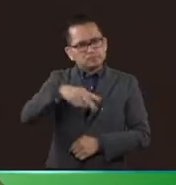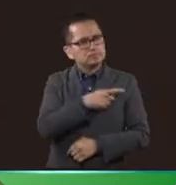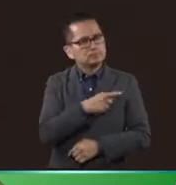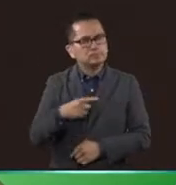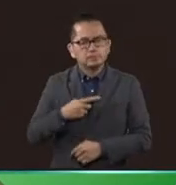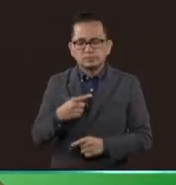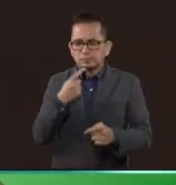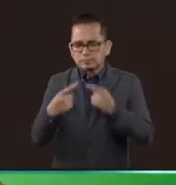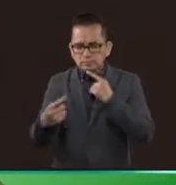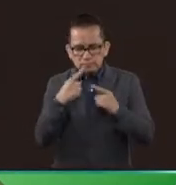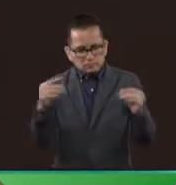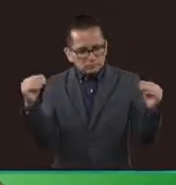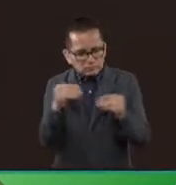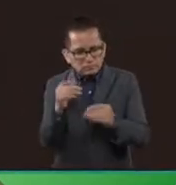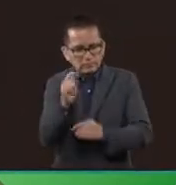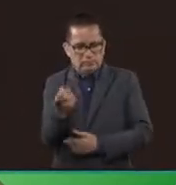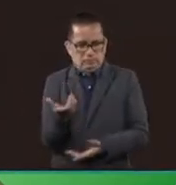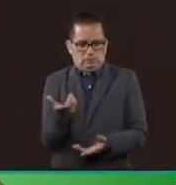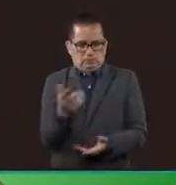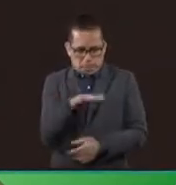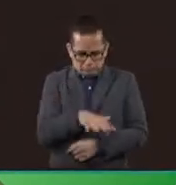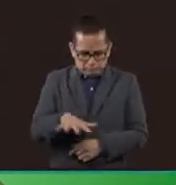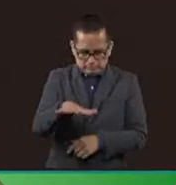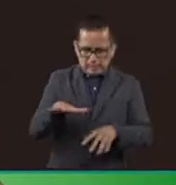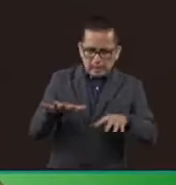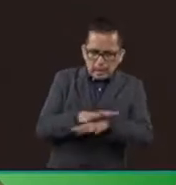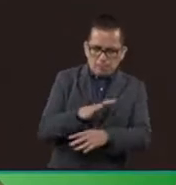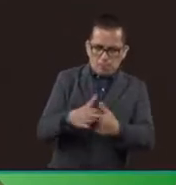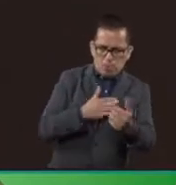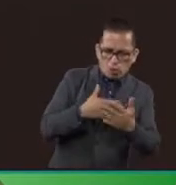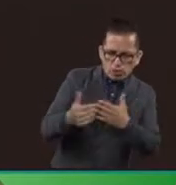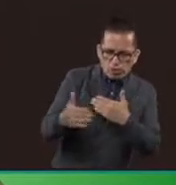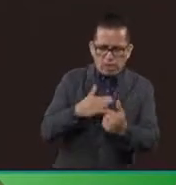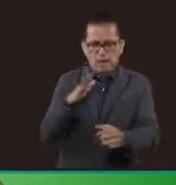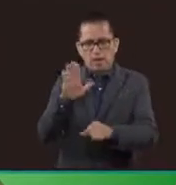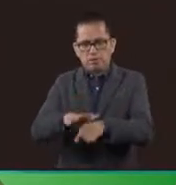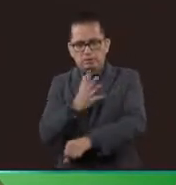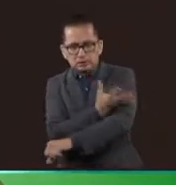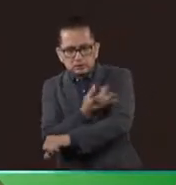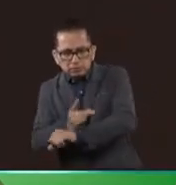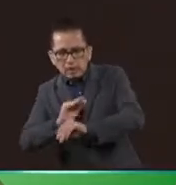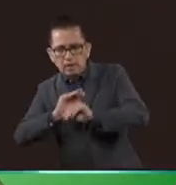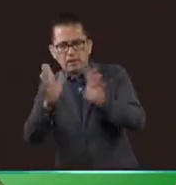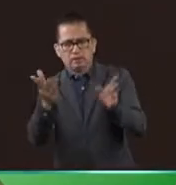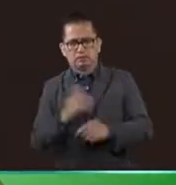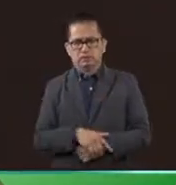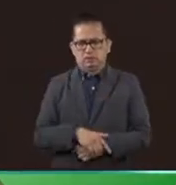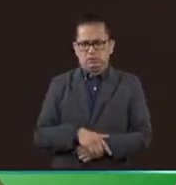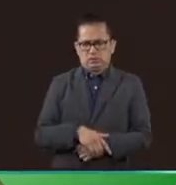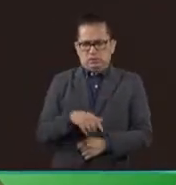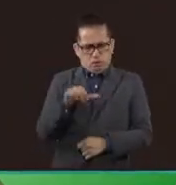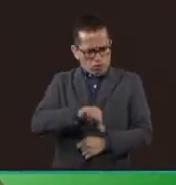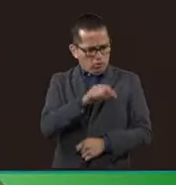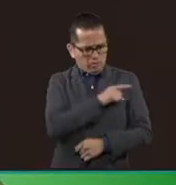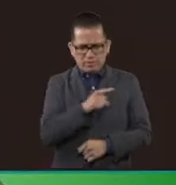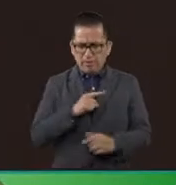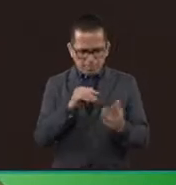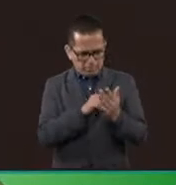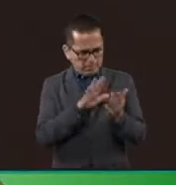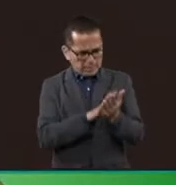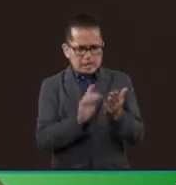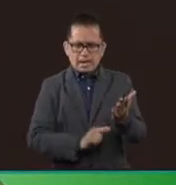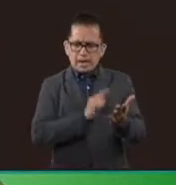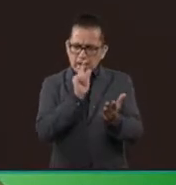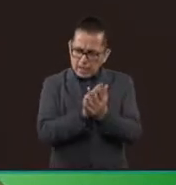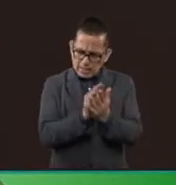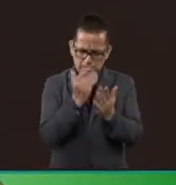la modernización sobre la transparencia hoy deberíamos estar hablando de la creación de un marco jurídico que desde la